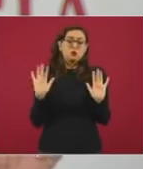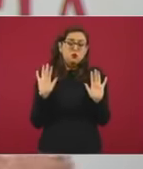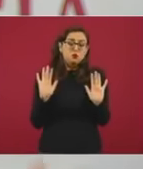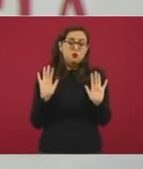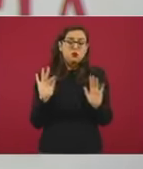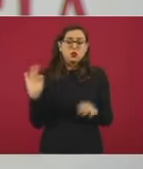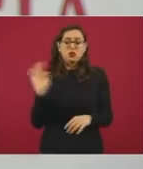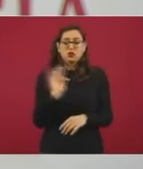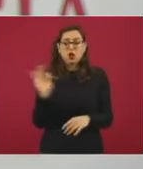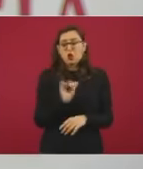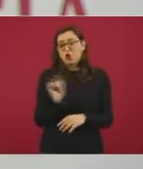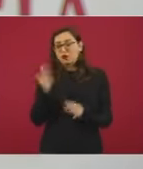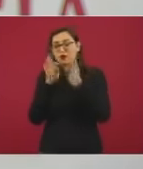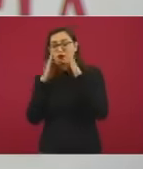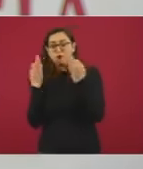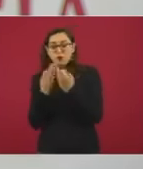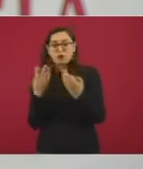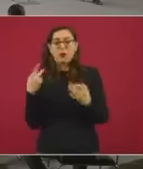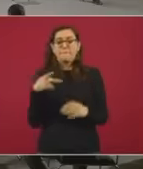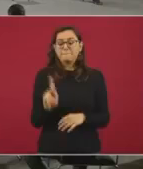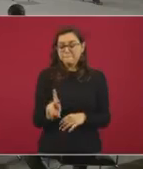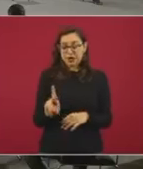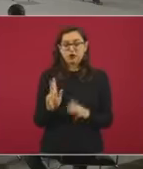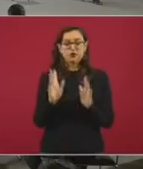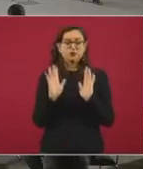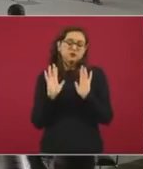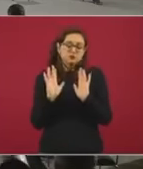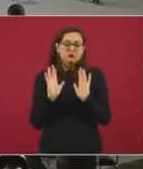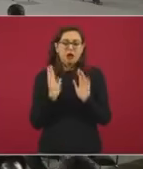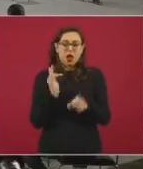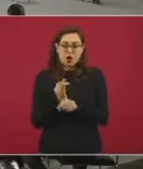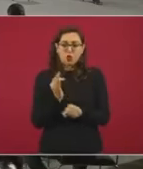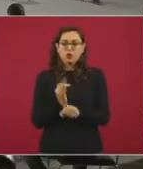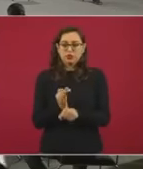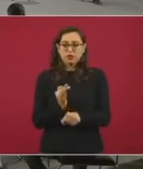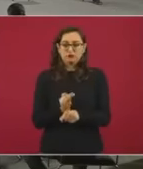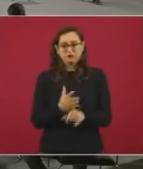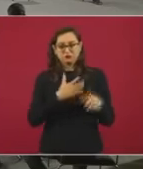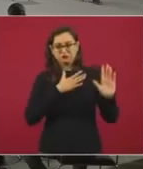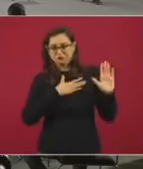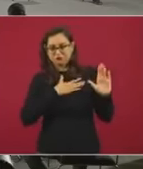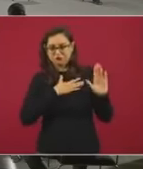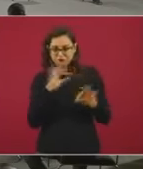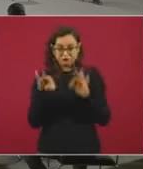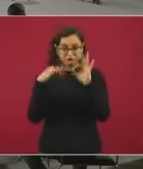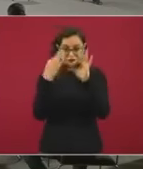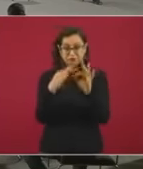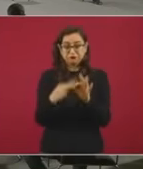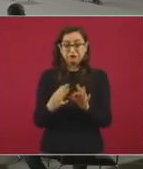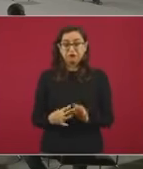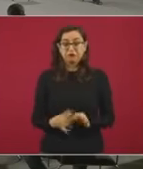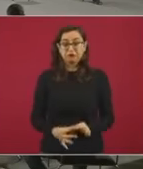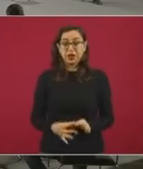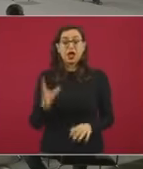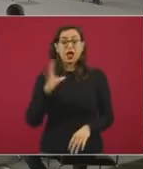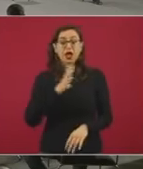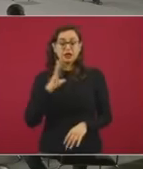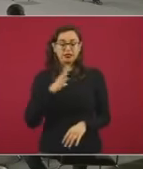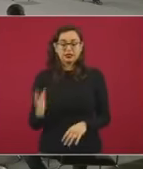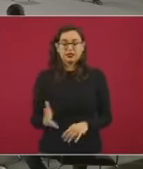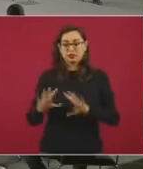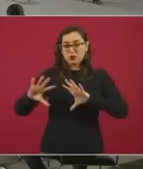Entonces, en coordinación con el doctor Alcocer y su equipo, pues esto es lo que se comprometió y es lo que se está cumpliendo. Tendríamos 5 vacunas